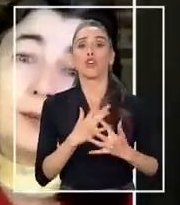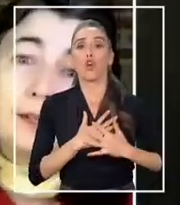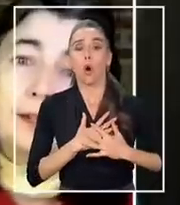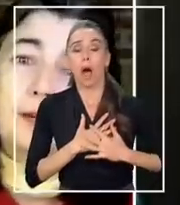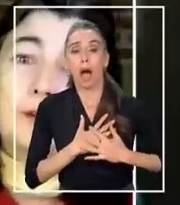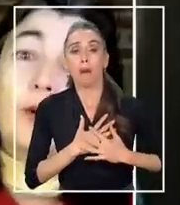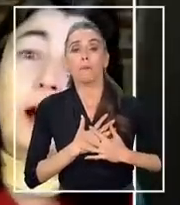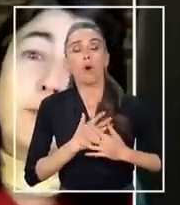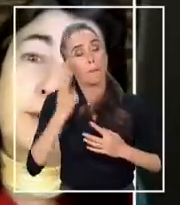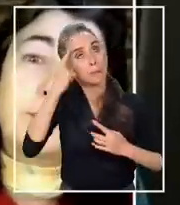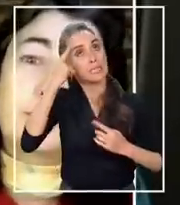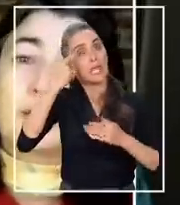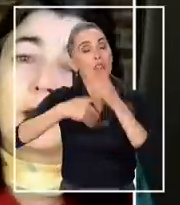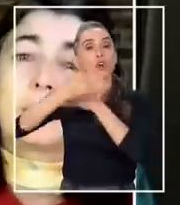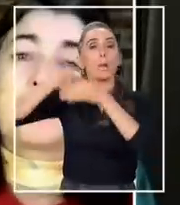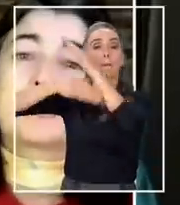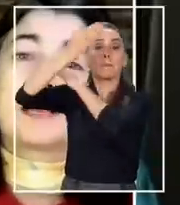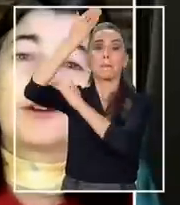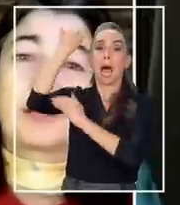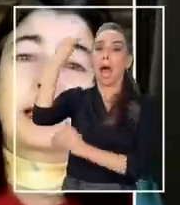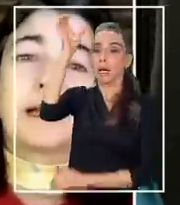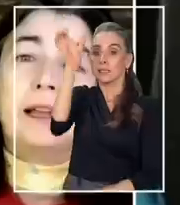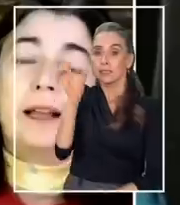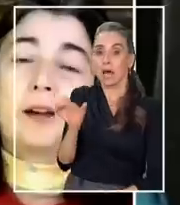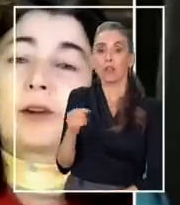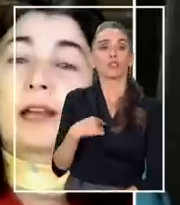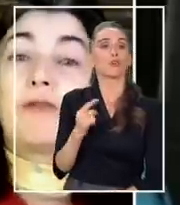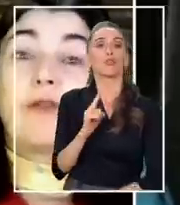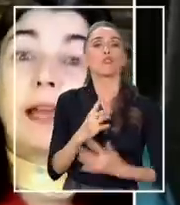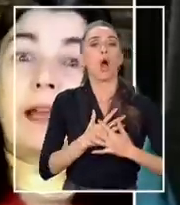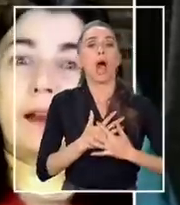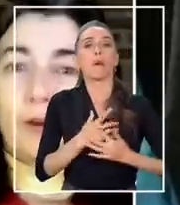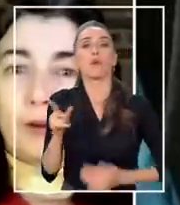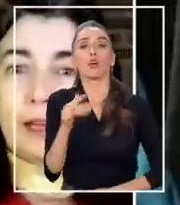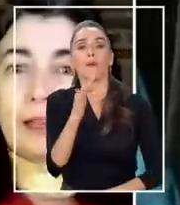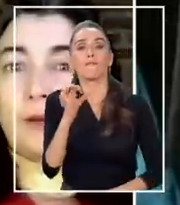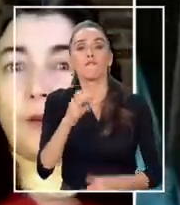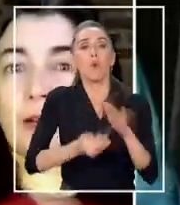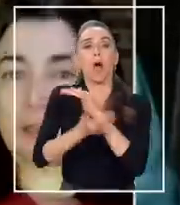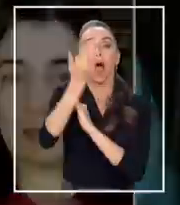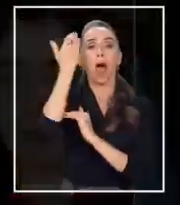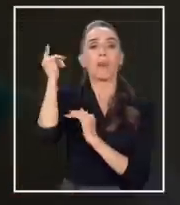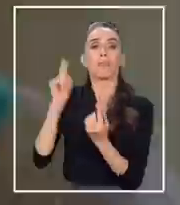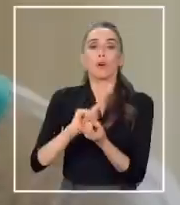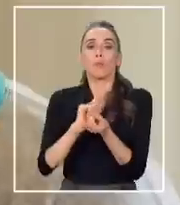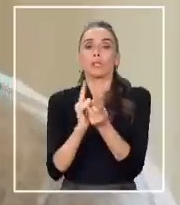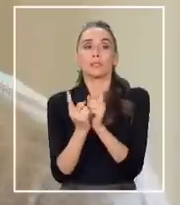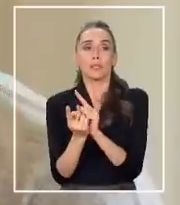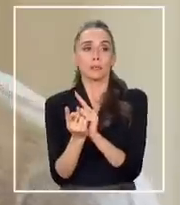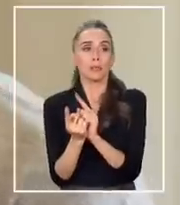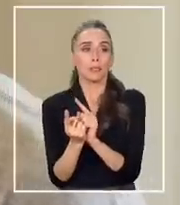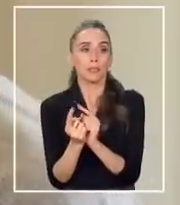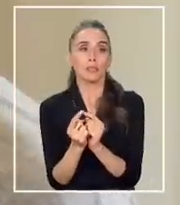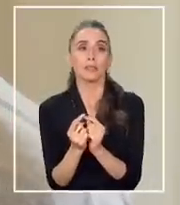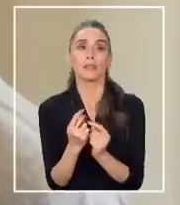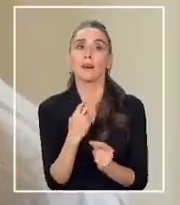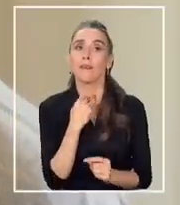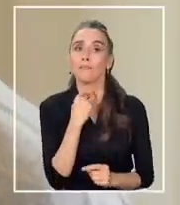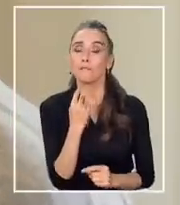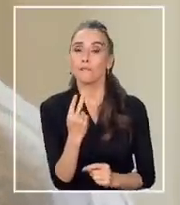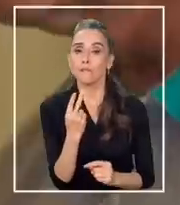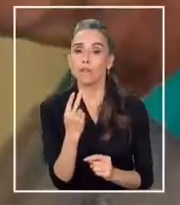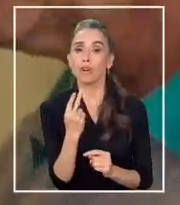pasado. No amo solamente lo que fue o lo que llegó a ser.